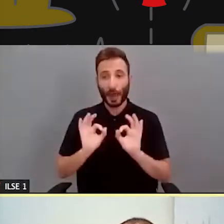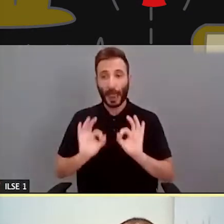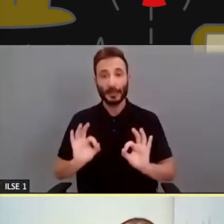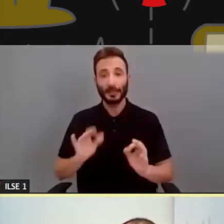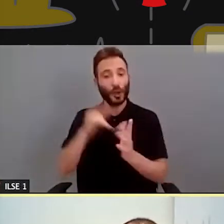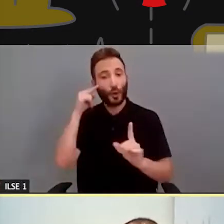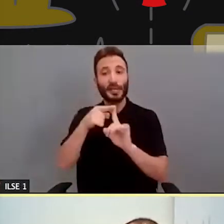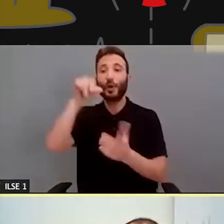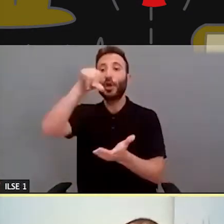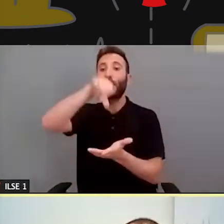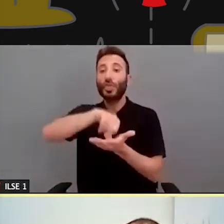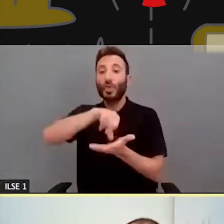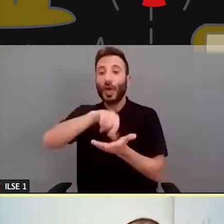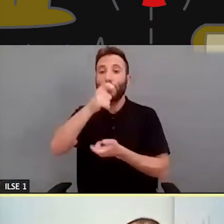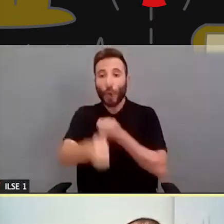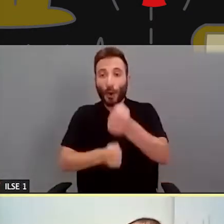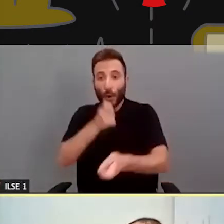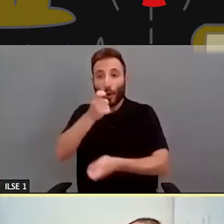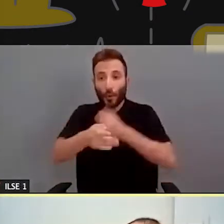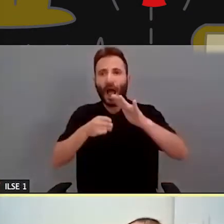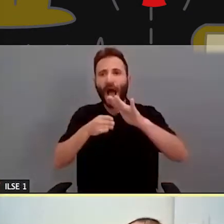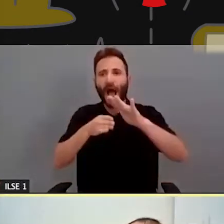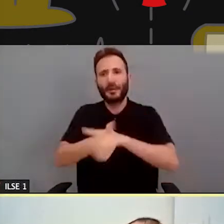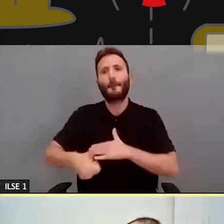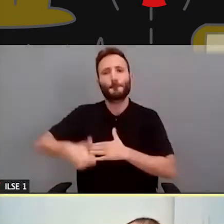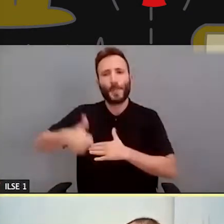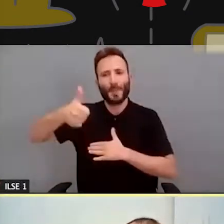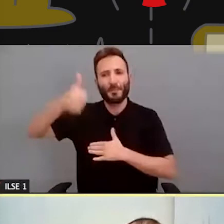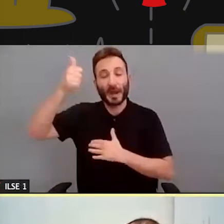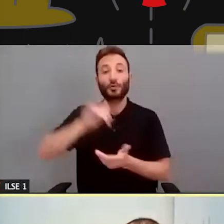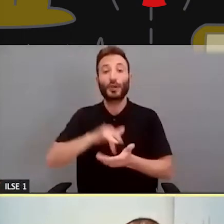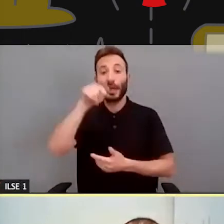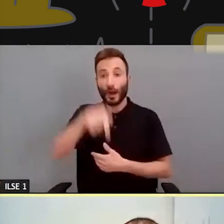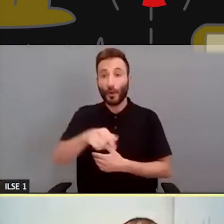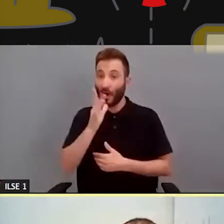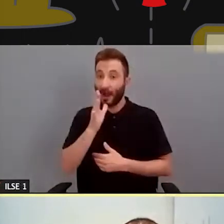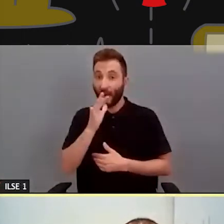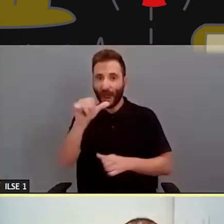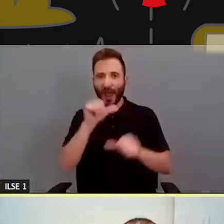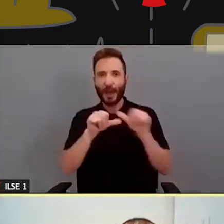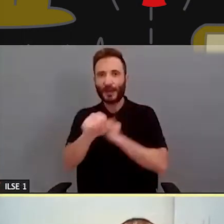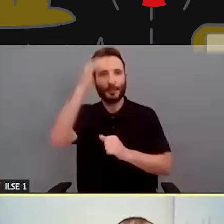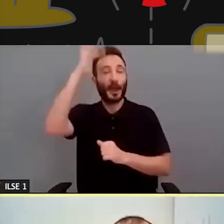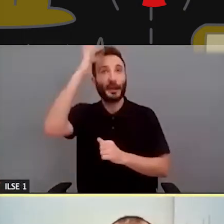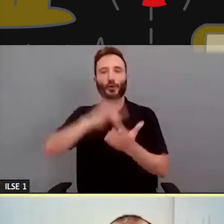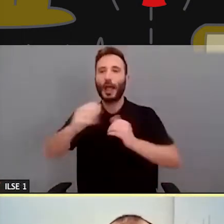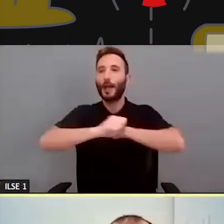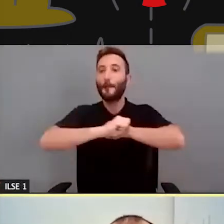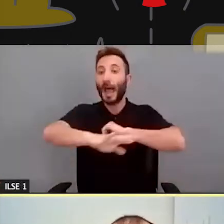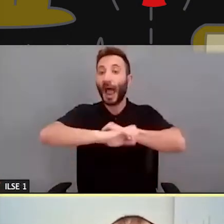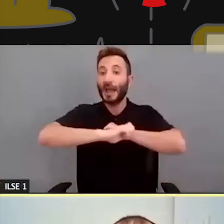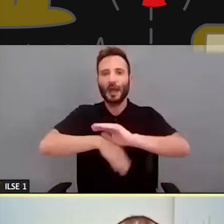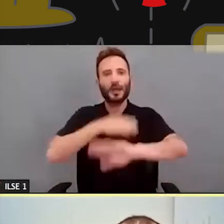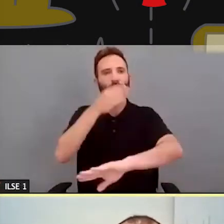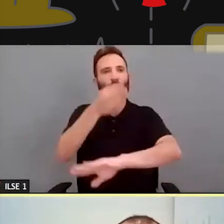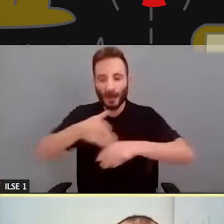ciudad cada vez más accesible. A partir de aquí ya no se puede pensar que pueda haber un acceso a la playa sin pasarela, no se puede